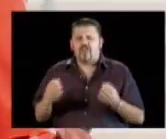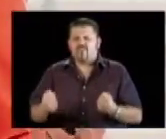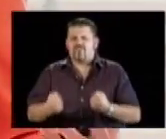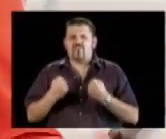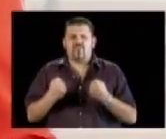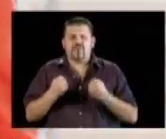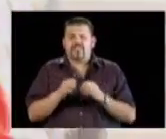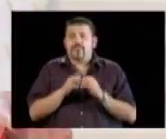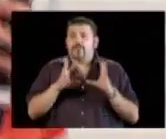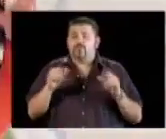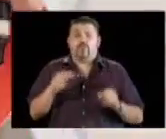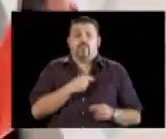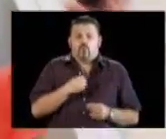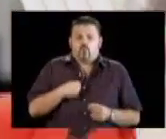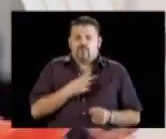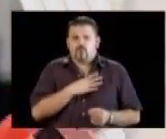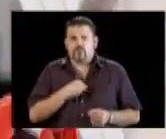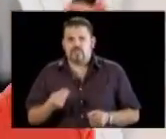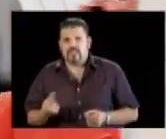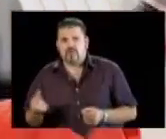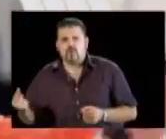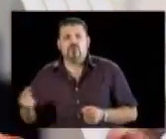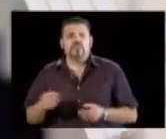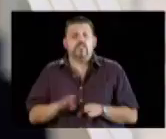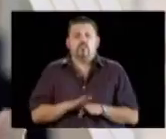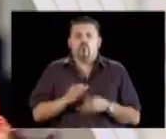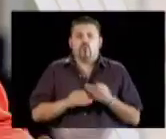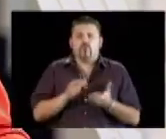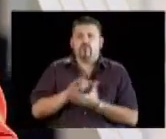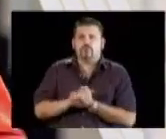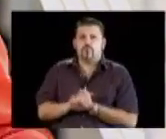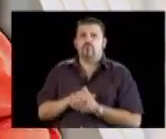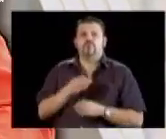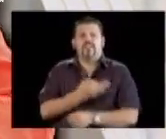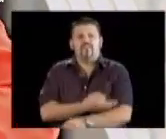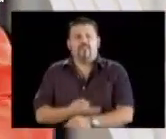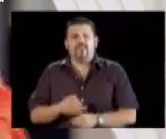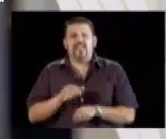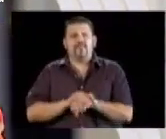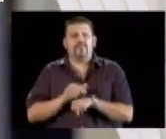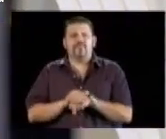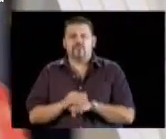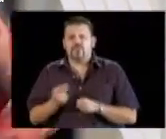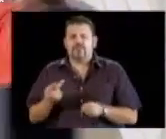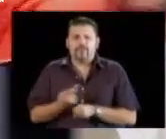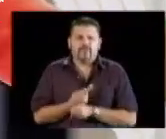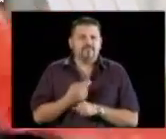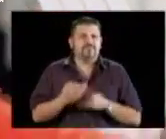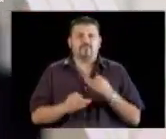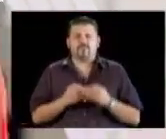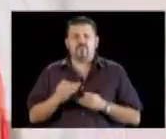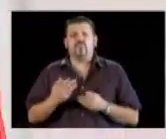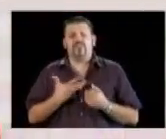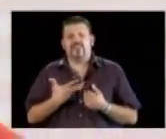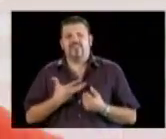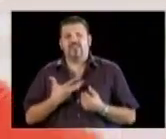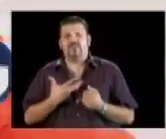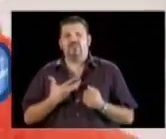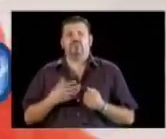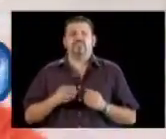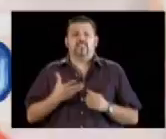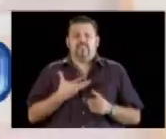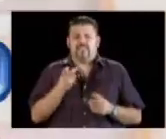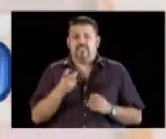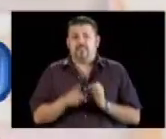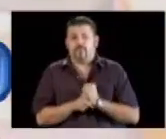se trata de nuestros hijos, de nuestras familias, de nuestros esposos, de nuestros amigos, sale esa leona de aquí adentro y defendemos el